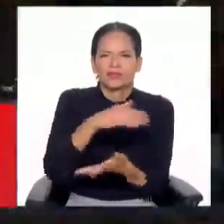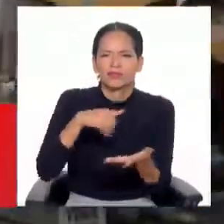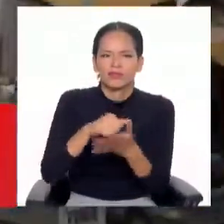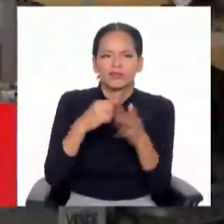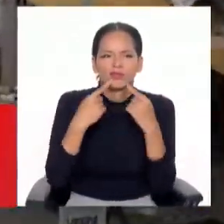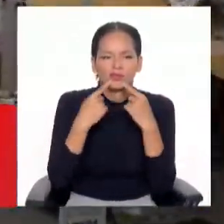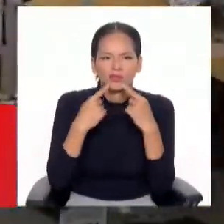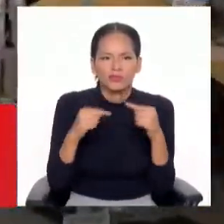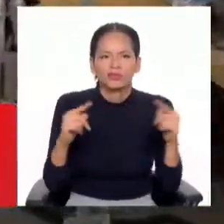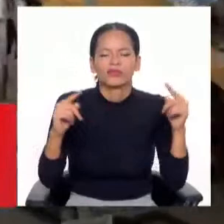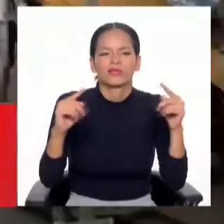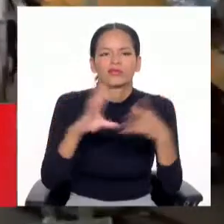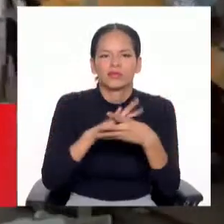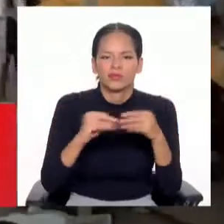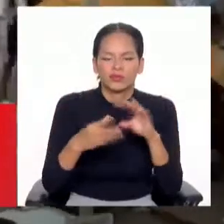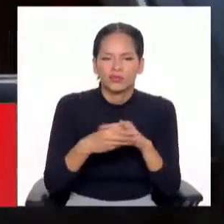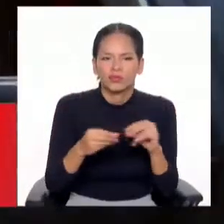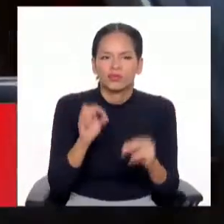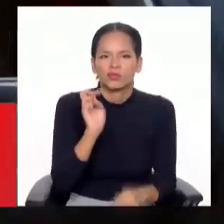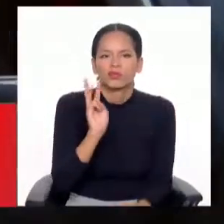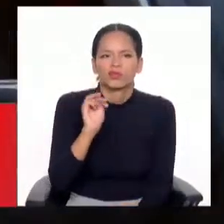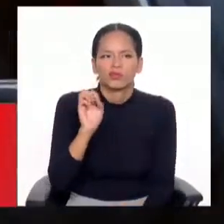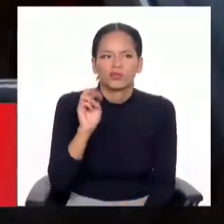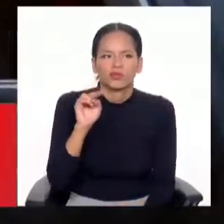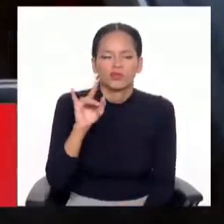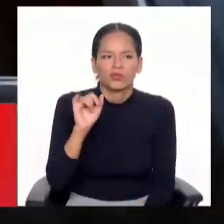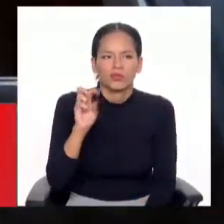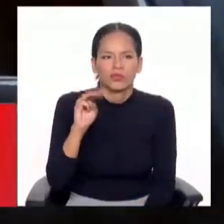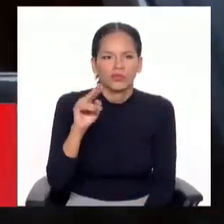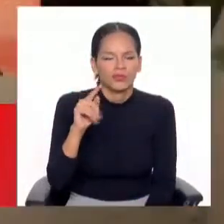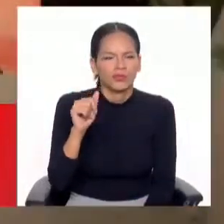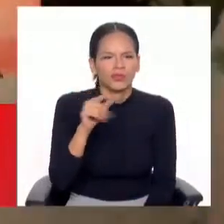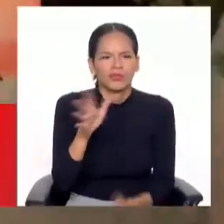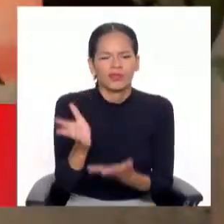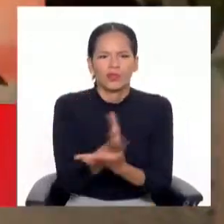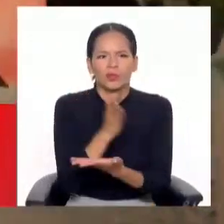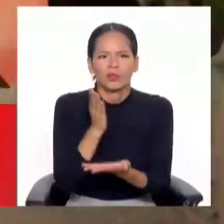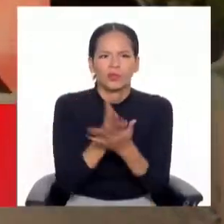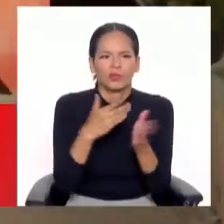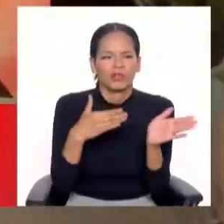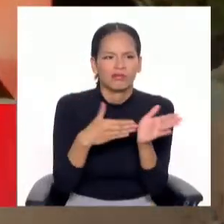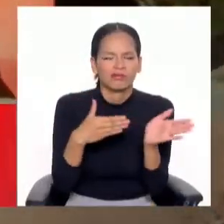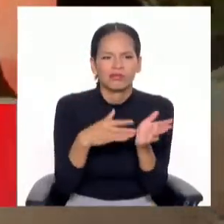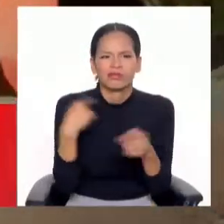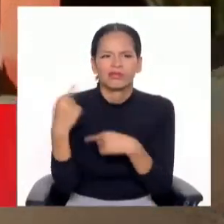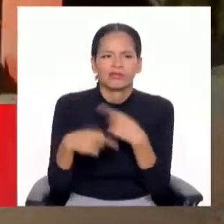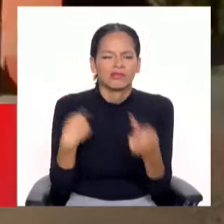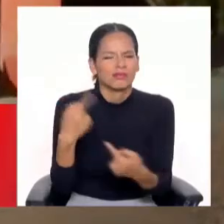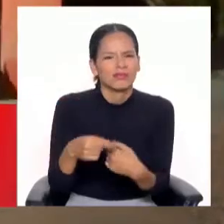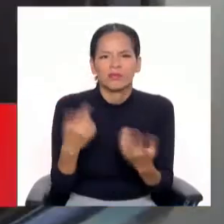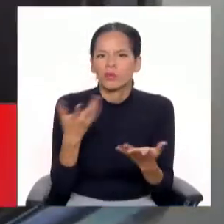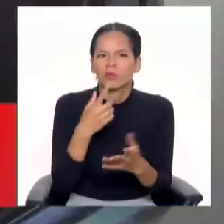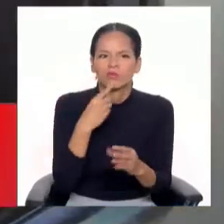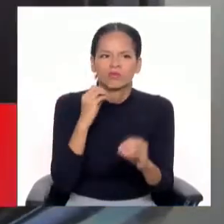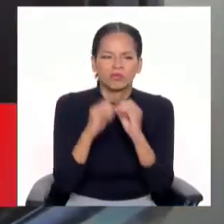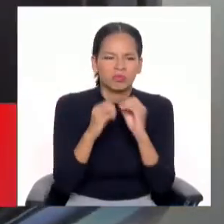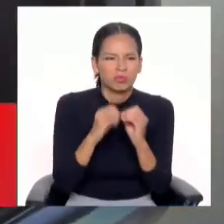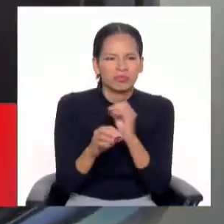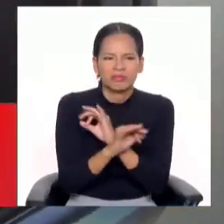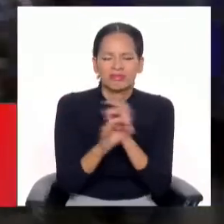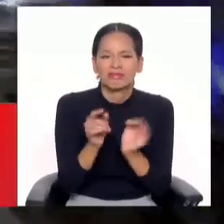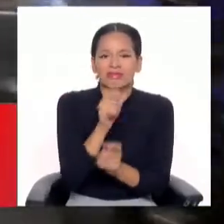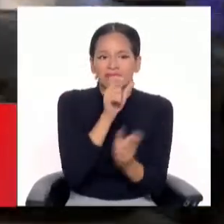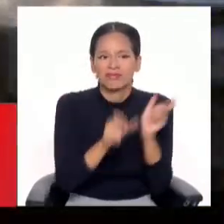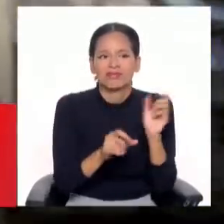Monumental. El caos vehicular en la ciudad incontrastable parece un problema de nunca acabar.